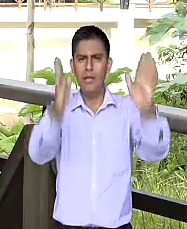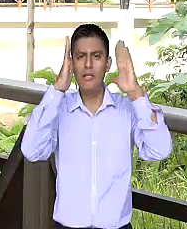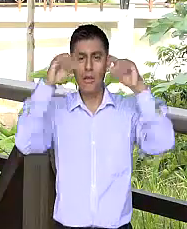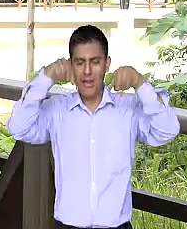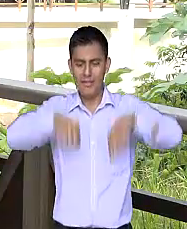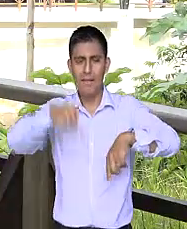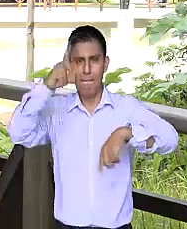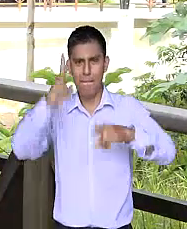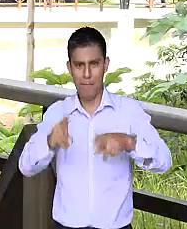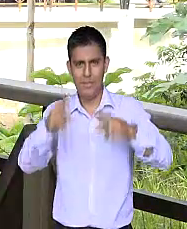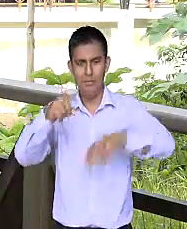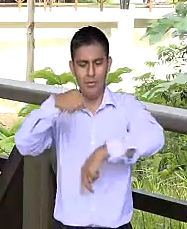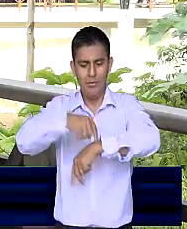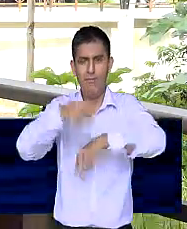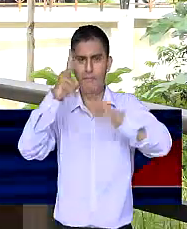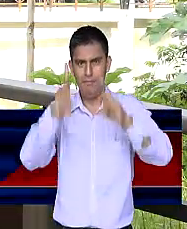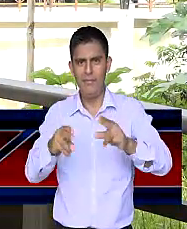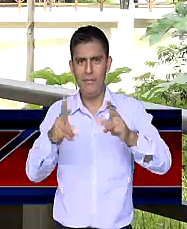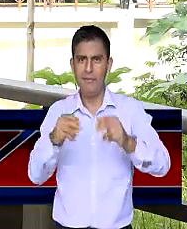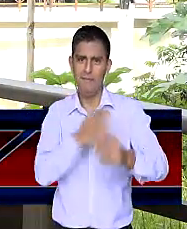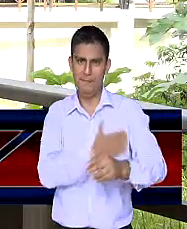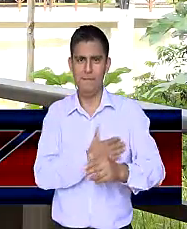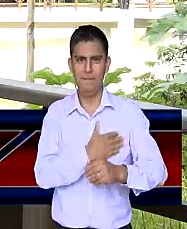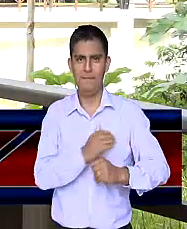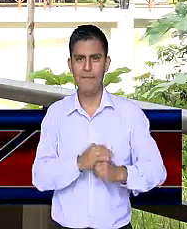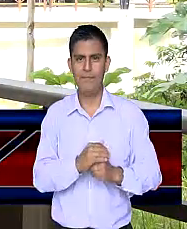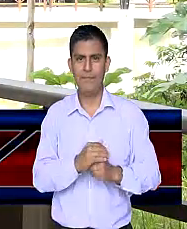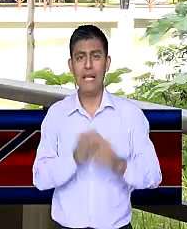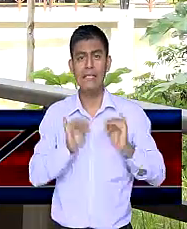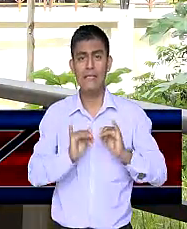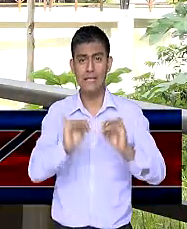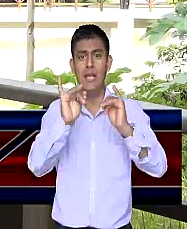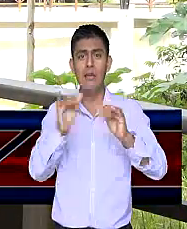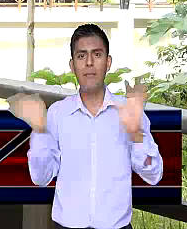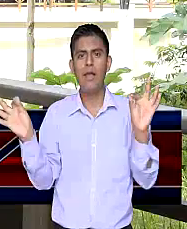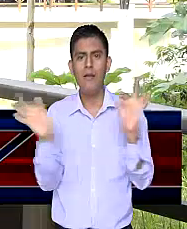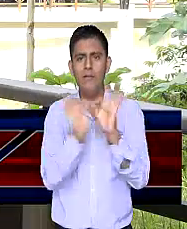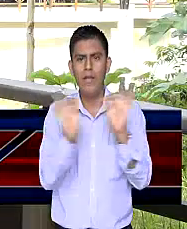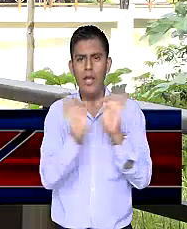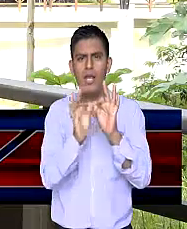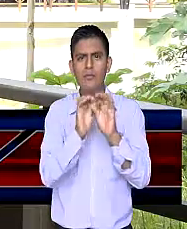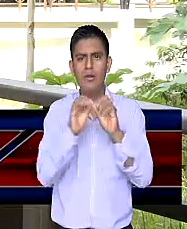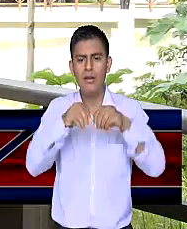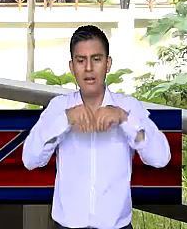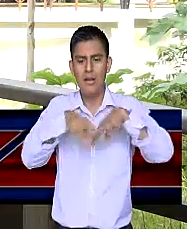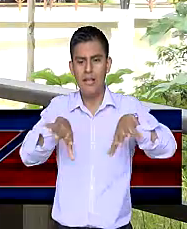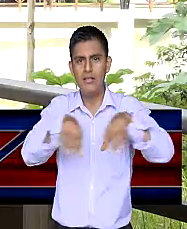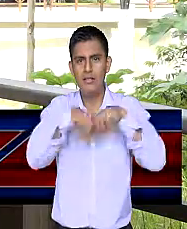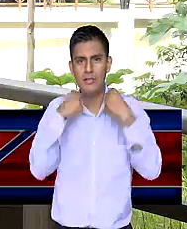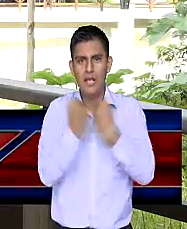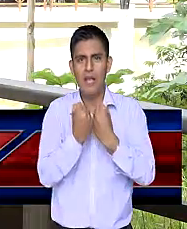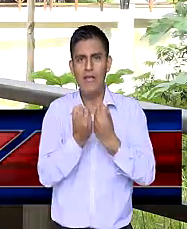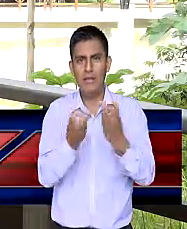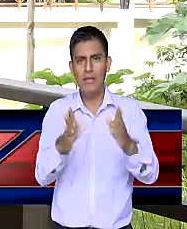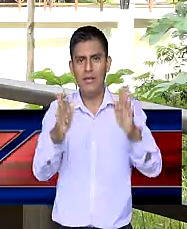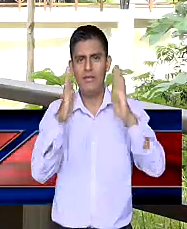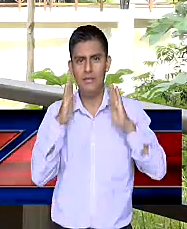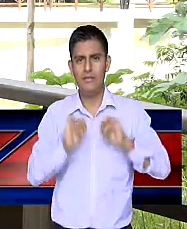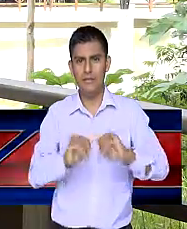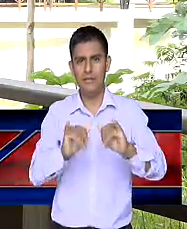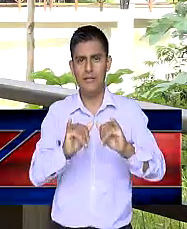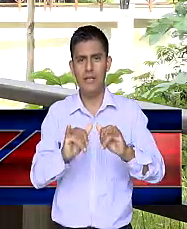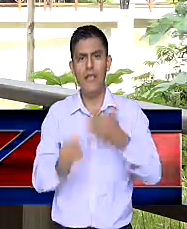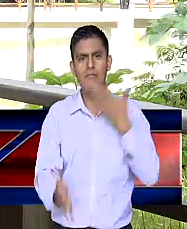informativa por este mismo medio de comunicación y en este mismo horario. Síganos a través de nuestras diferentes redes